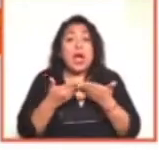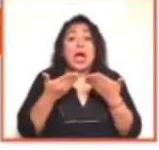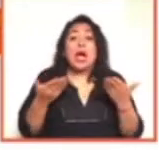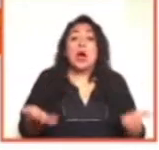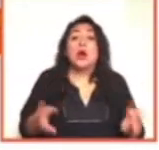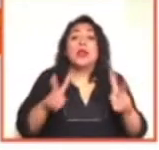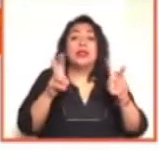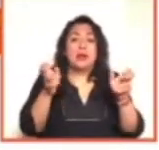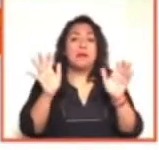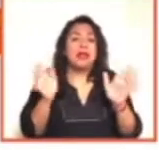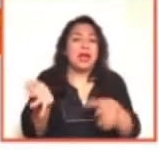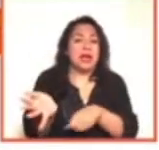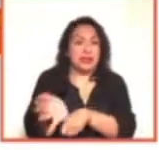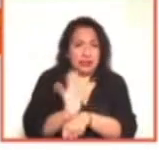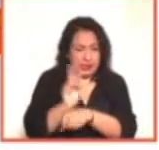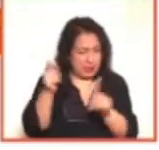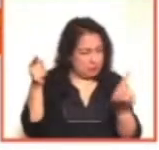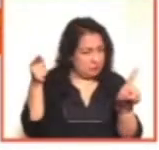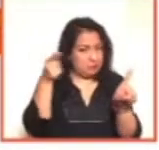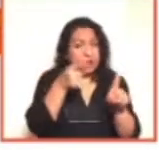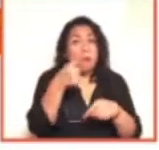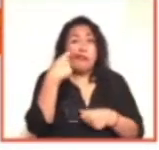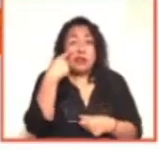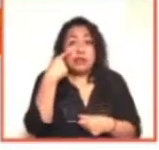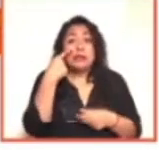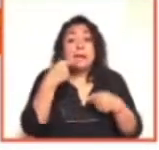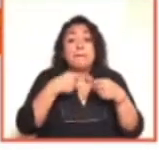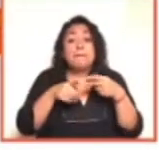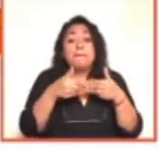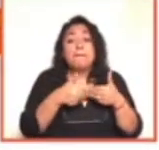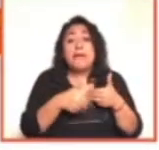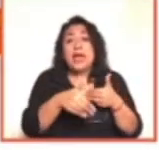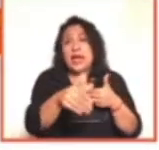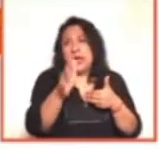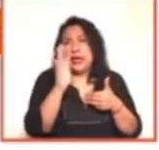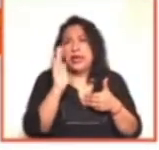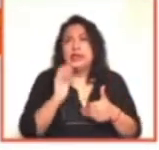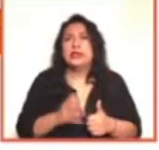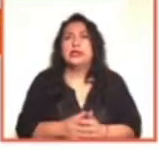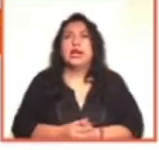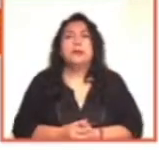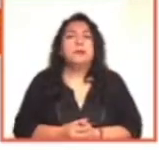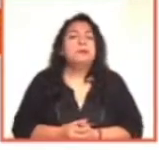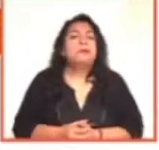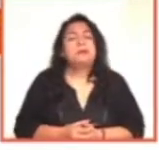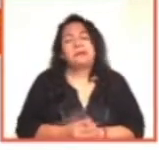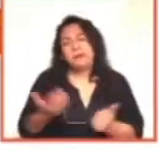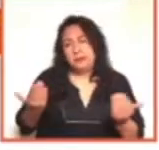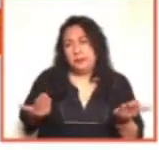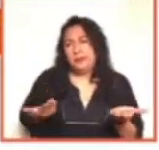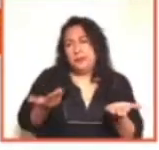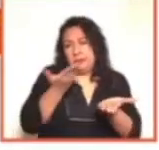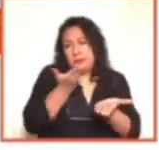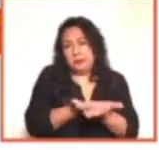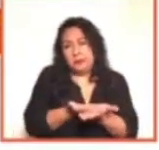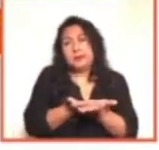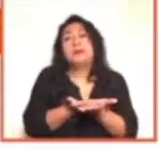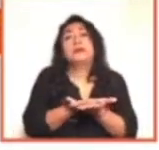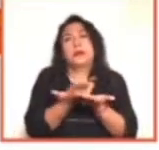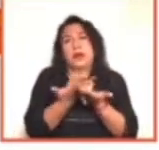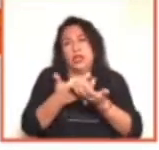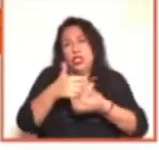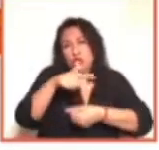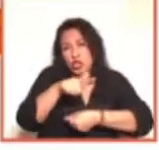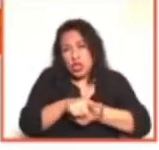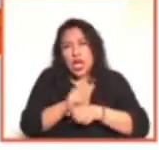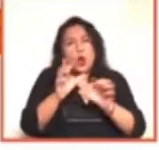de cinematografía, fíjense que va a comenzar una iniciativa que es social,